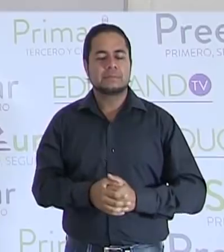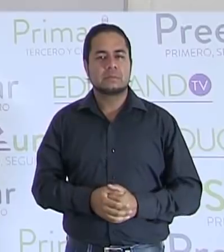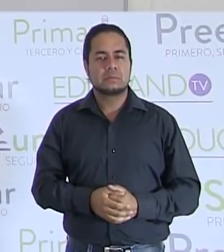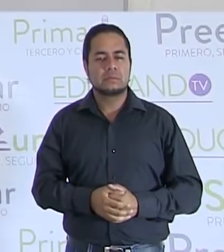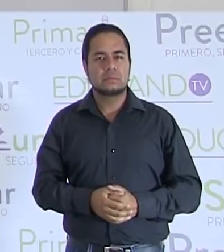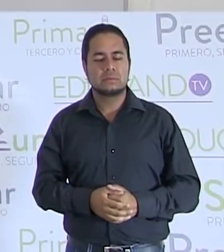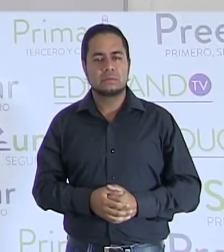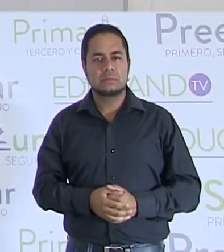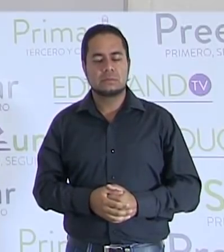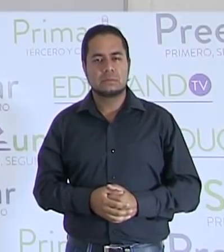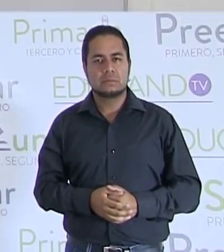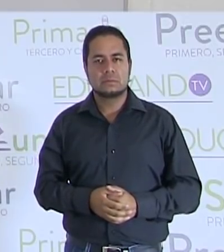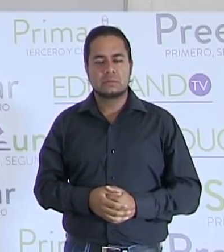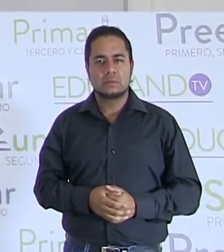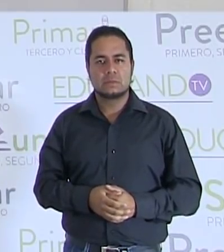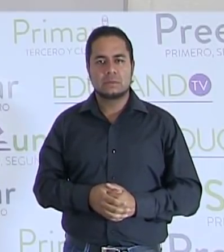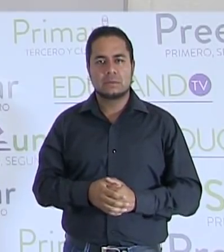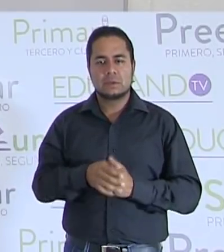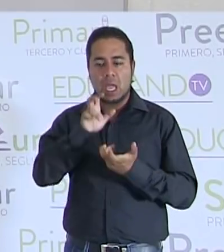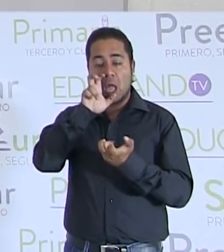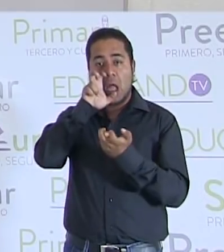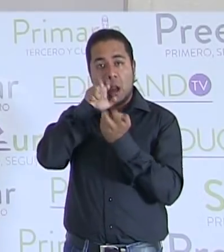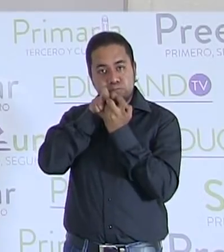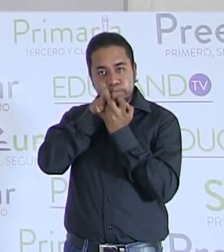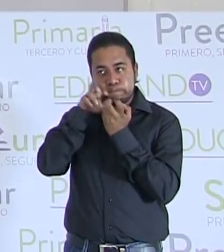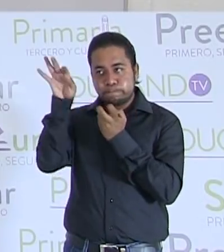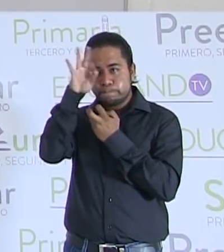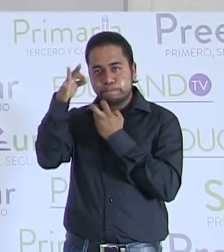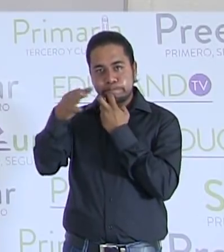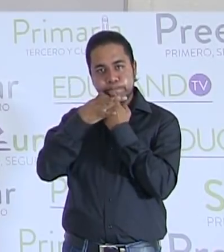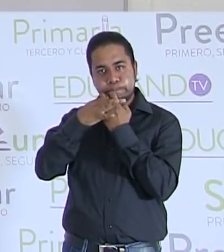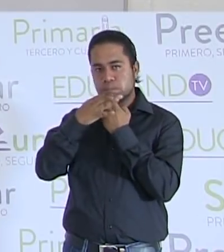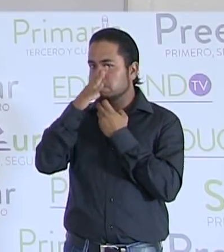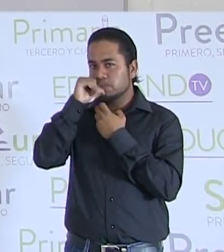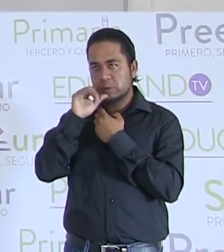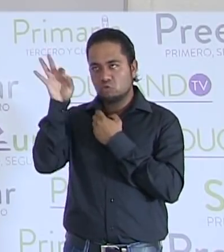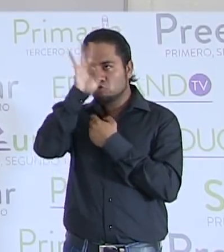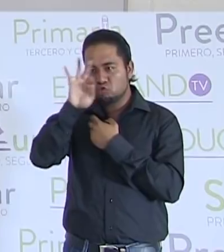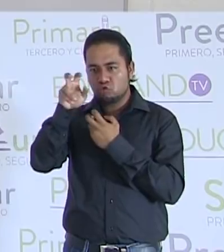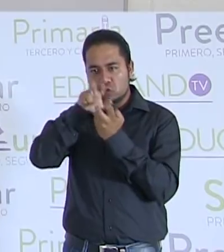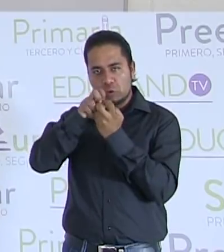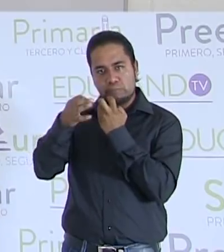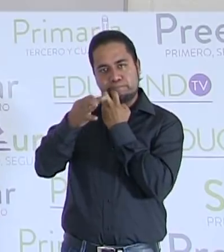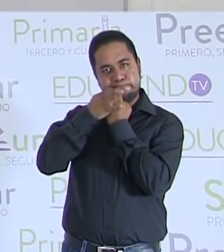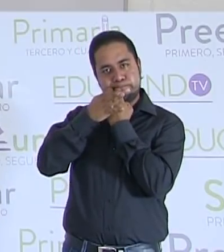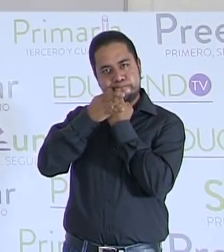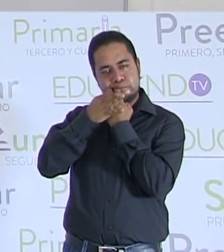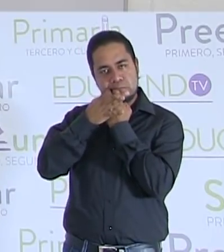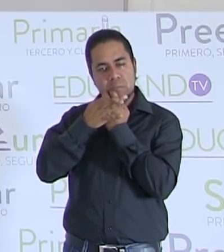En boca cerrada no entran moscas. ¿Qué